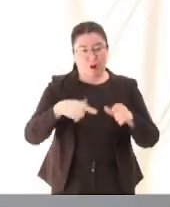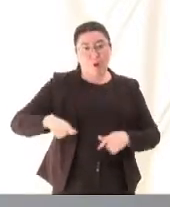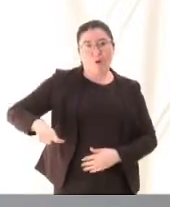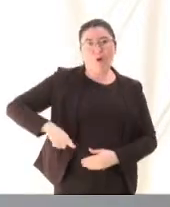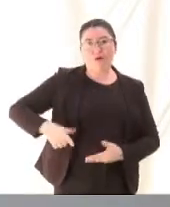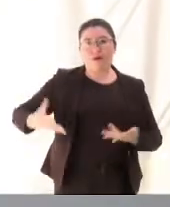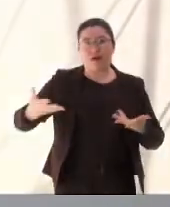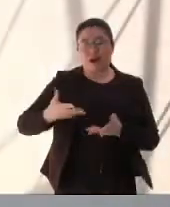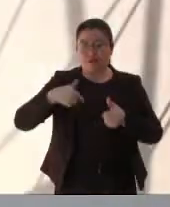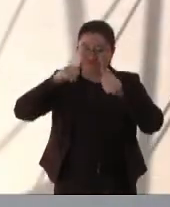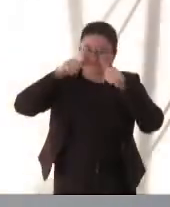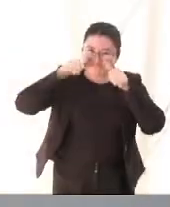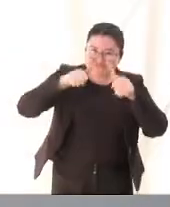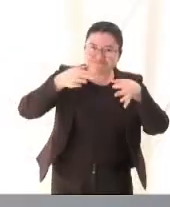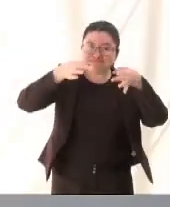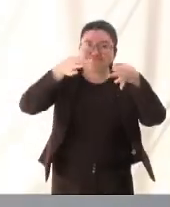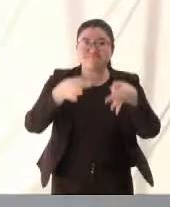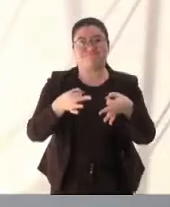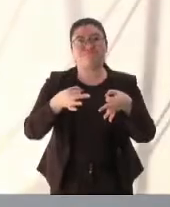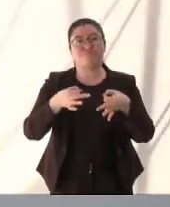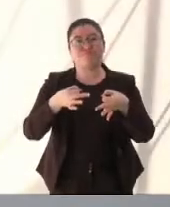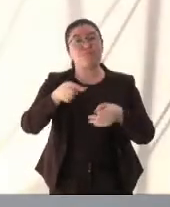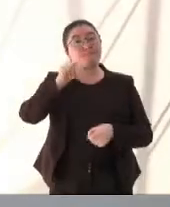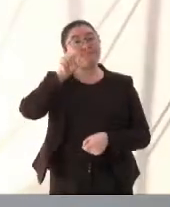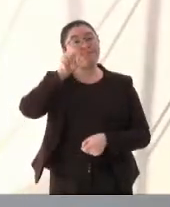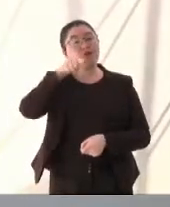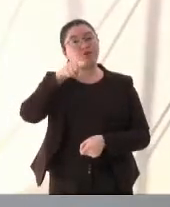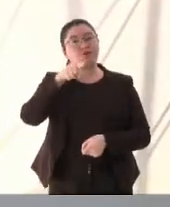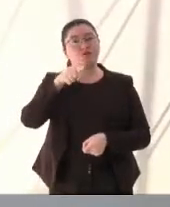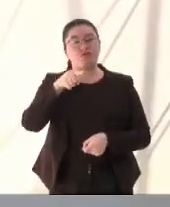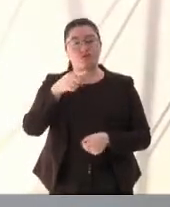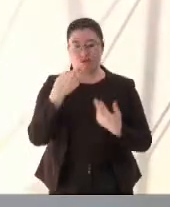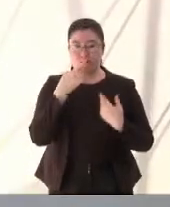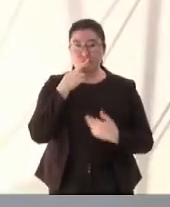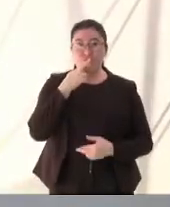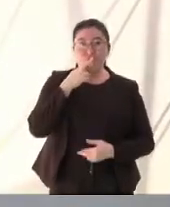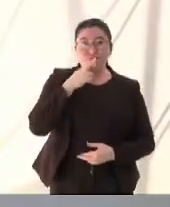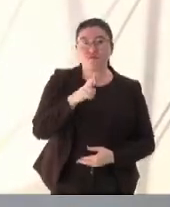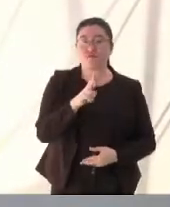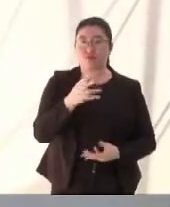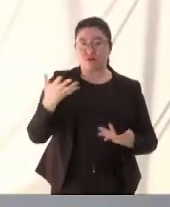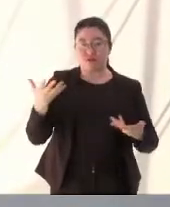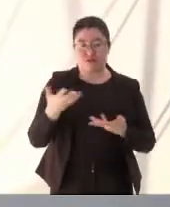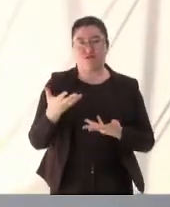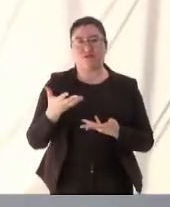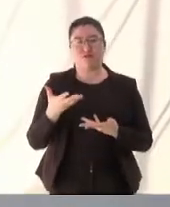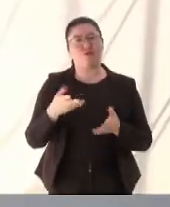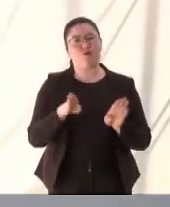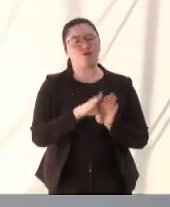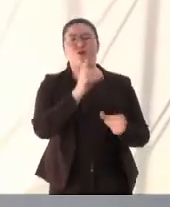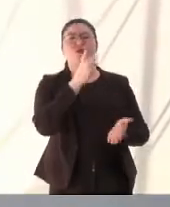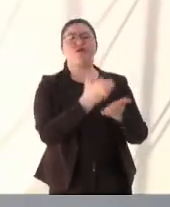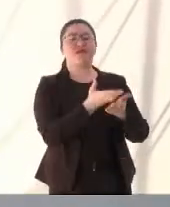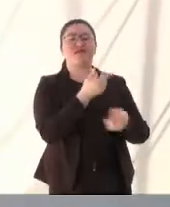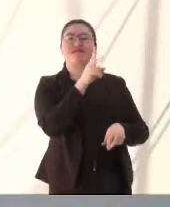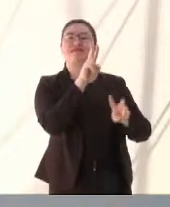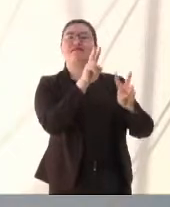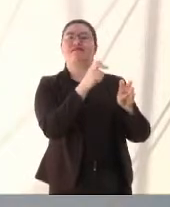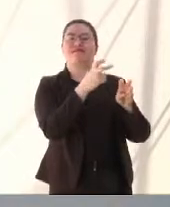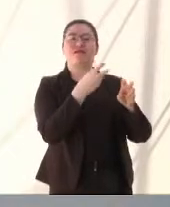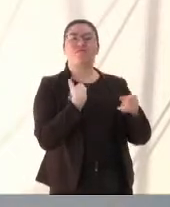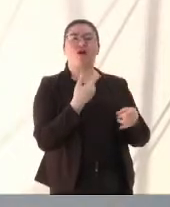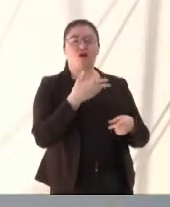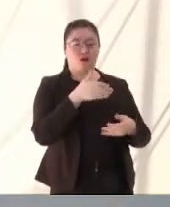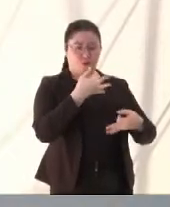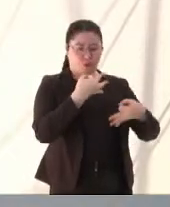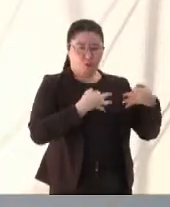a esta violencia y dé las respuestas, no solamente en el ámbito de la